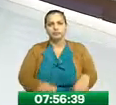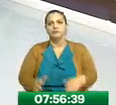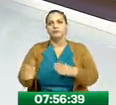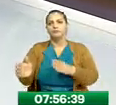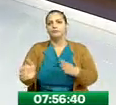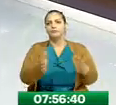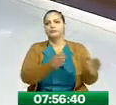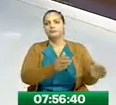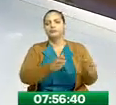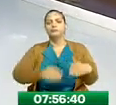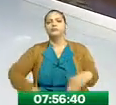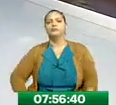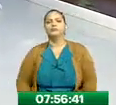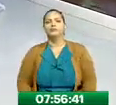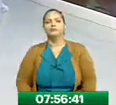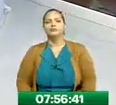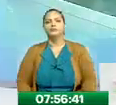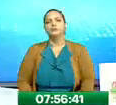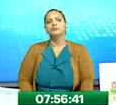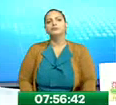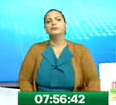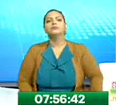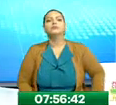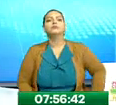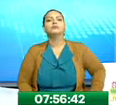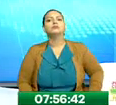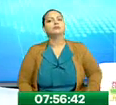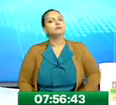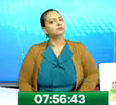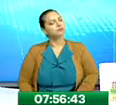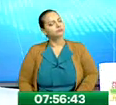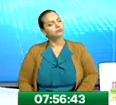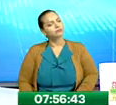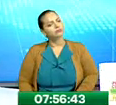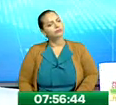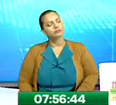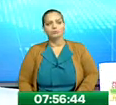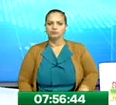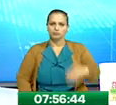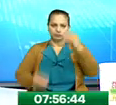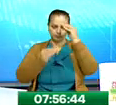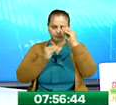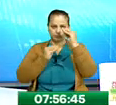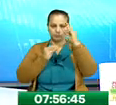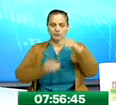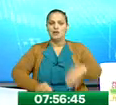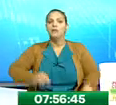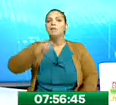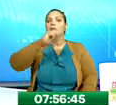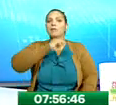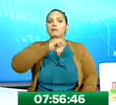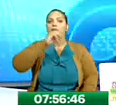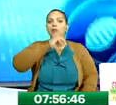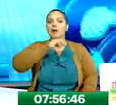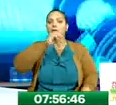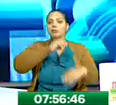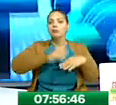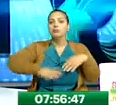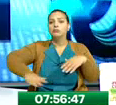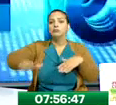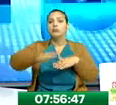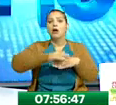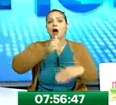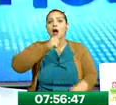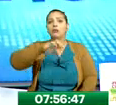de 700 milímetros dejó sin agua potable a otra de las parroquias más grandes de Manta. Además, afectó a 6 viviendas,